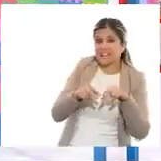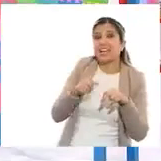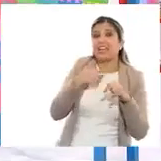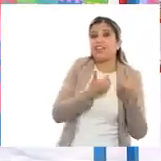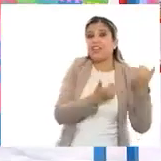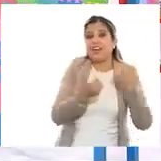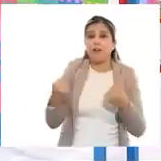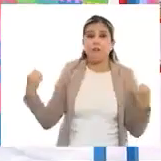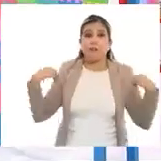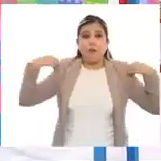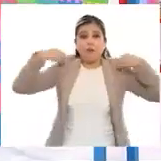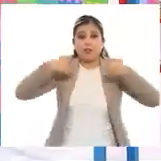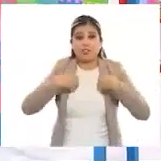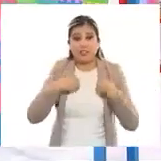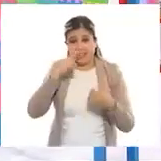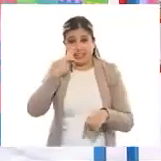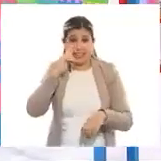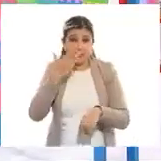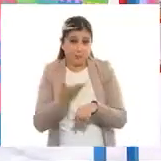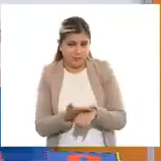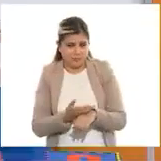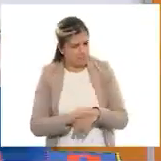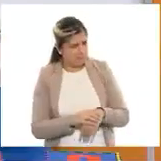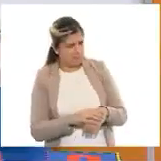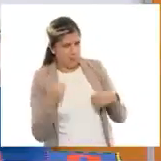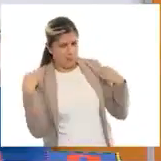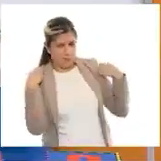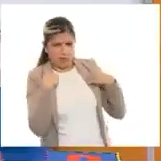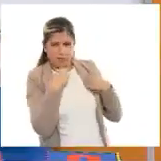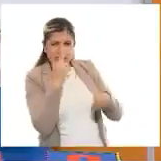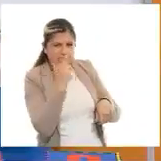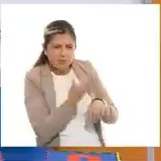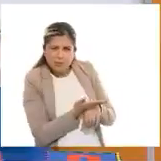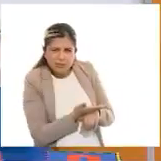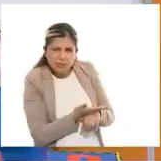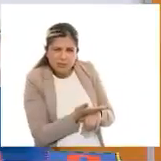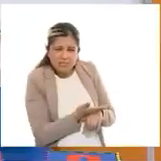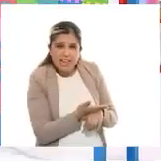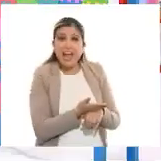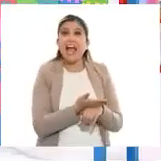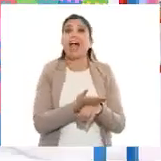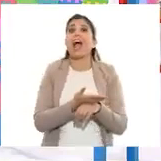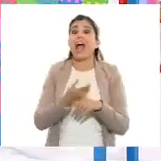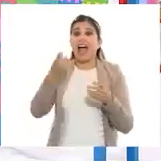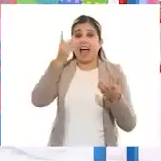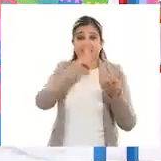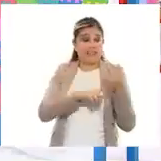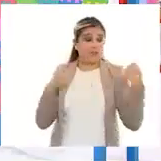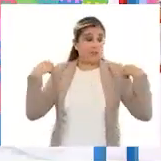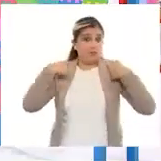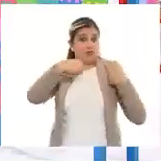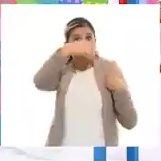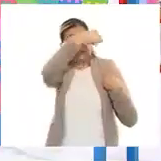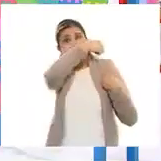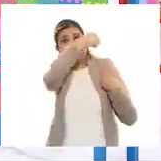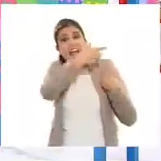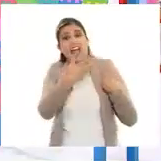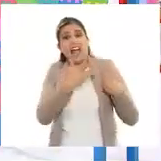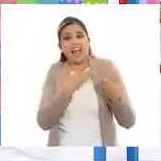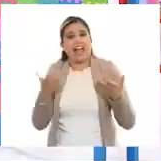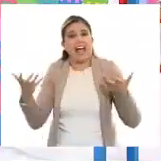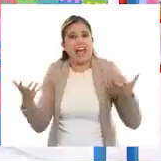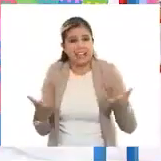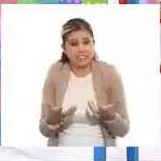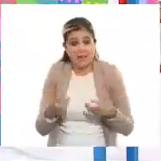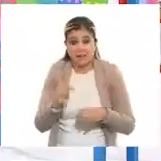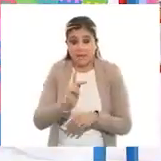mi mochila de responsabilidades. ¿Mochila de responsabilidades? ¿Qué es eso? Ah, pues aquí adentro traigo todas las cosas que me corresponde hacer, que son